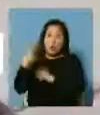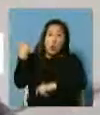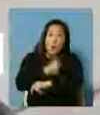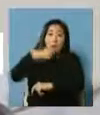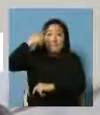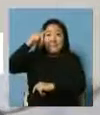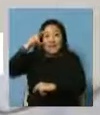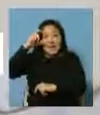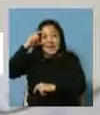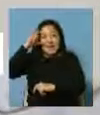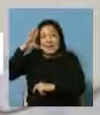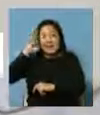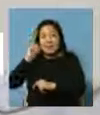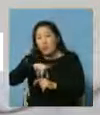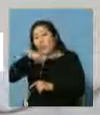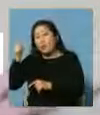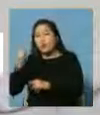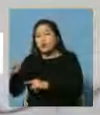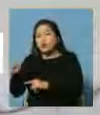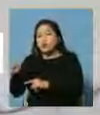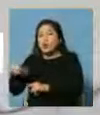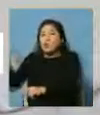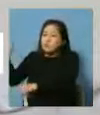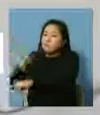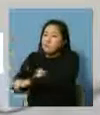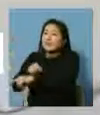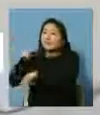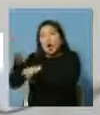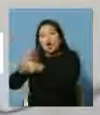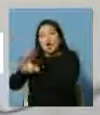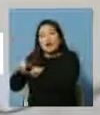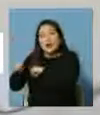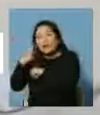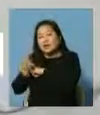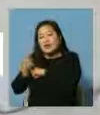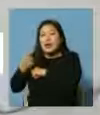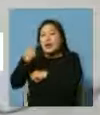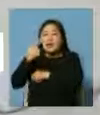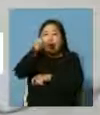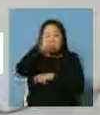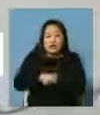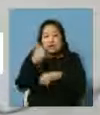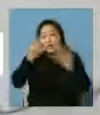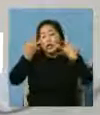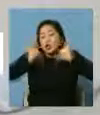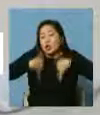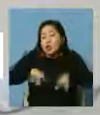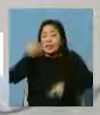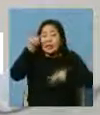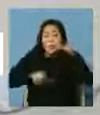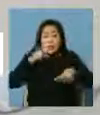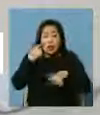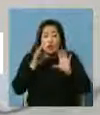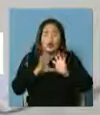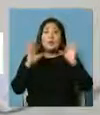ver quiénes tienen más infecciones. Uno esperaría que el que recibe un placebo en condiciones normales, esa población,